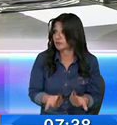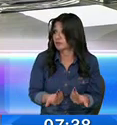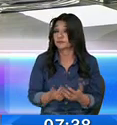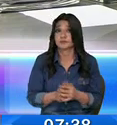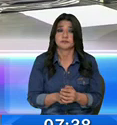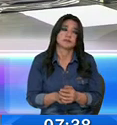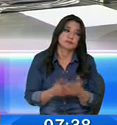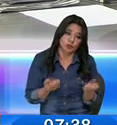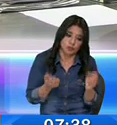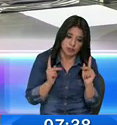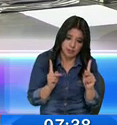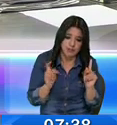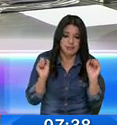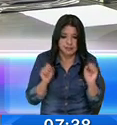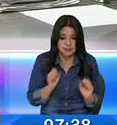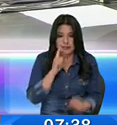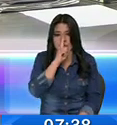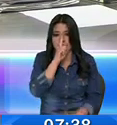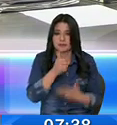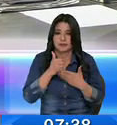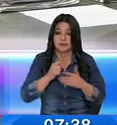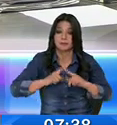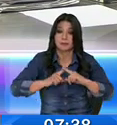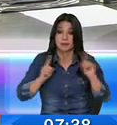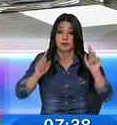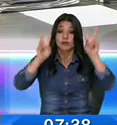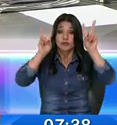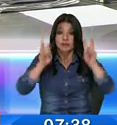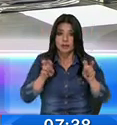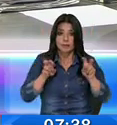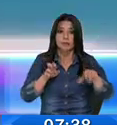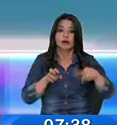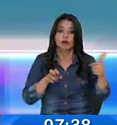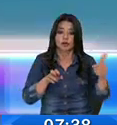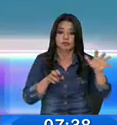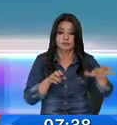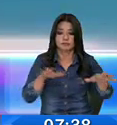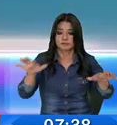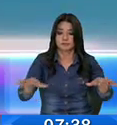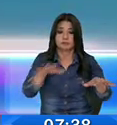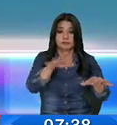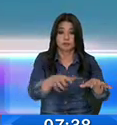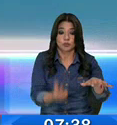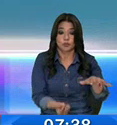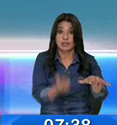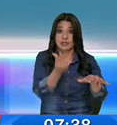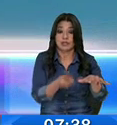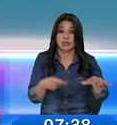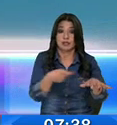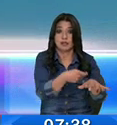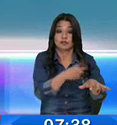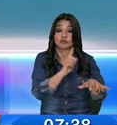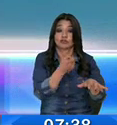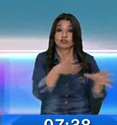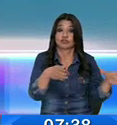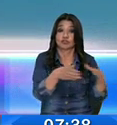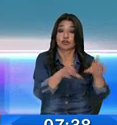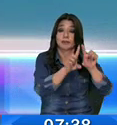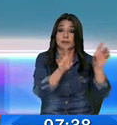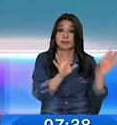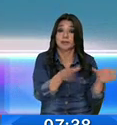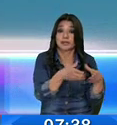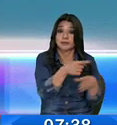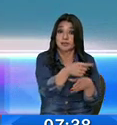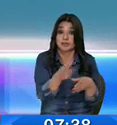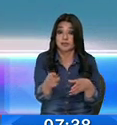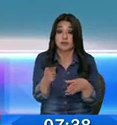seguramente seguro que sí pero recuerde que en el tema de la tercerización como le dije esas utilidades se fueron solamente para el sector